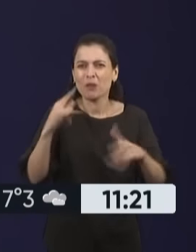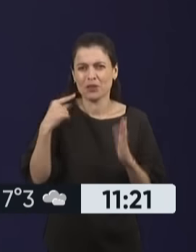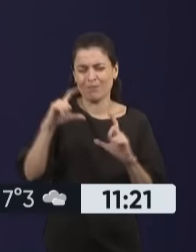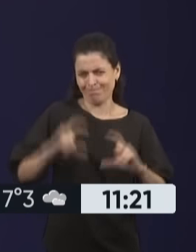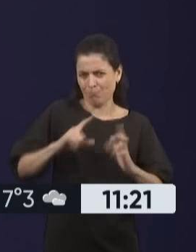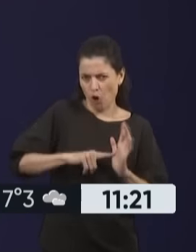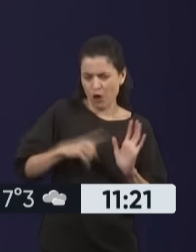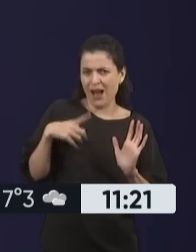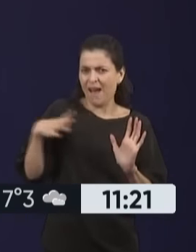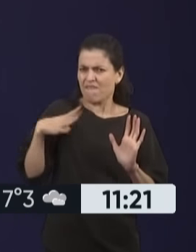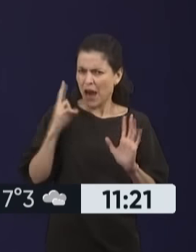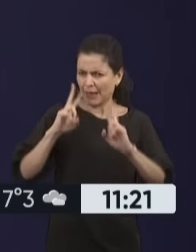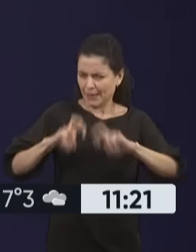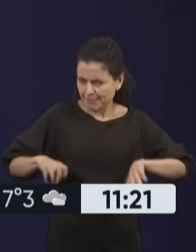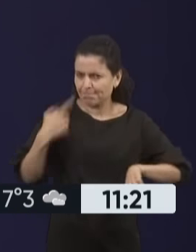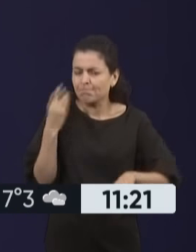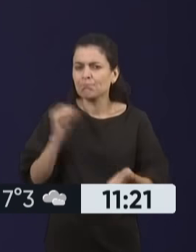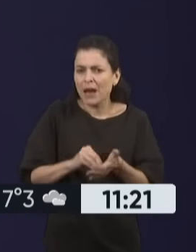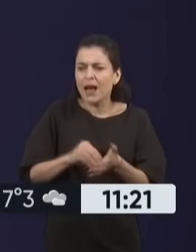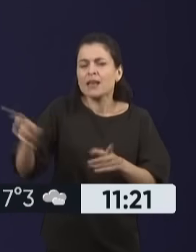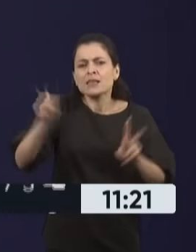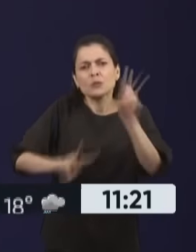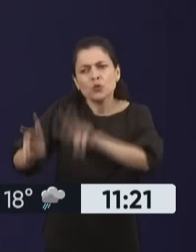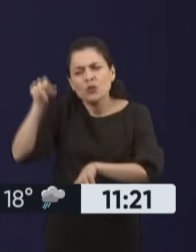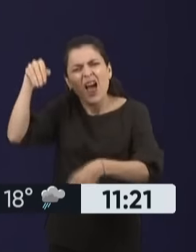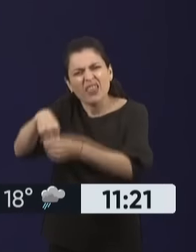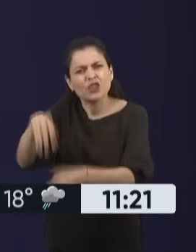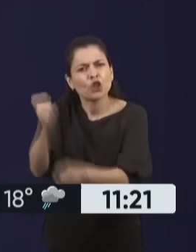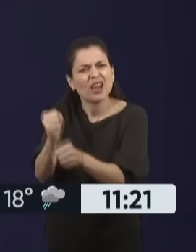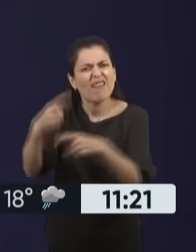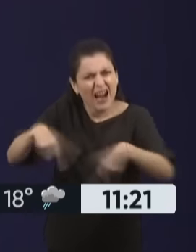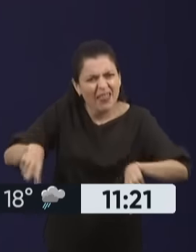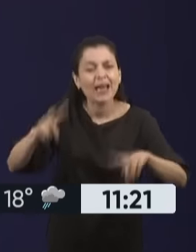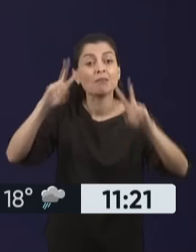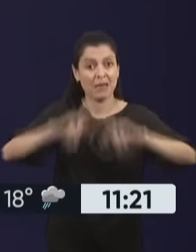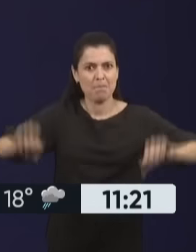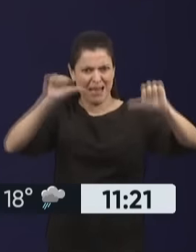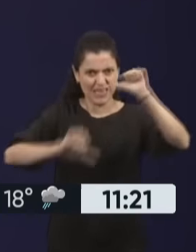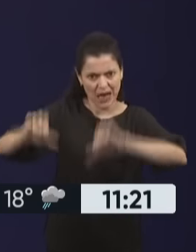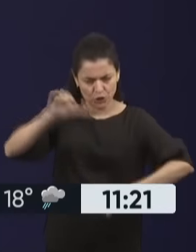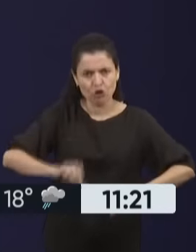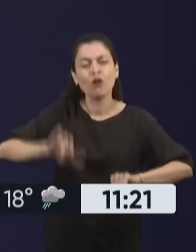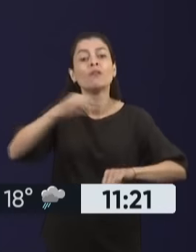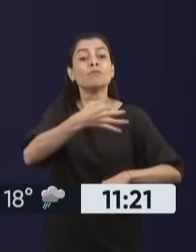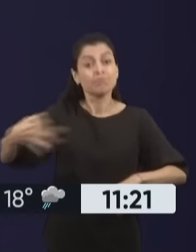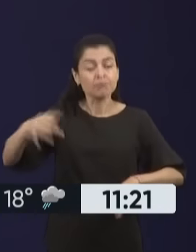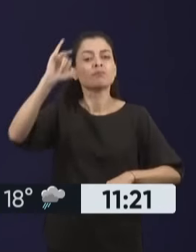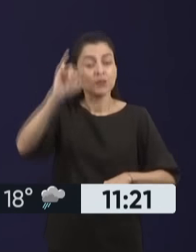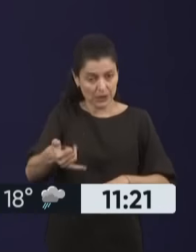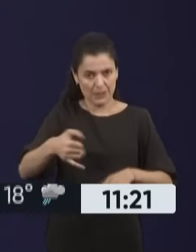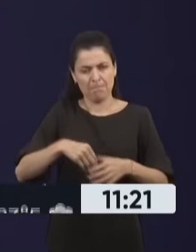las actividades que había eran de estricto carácter científico y entiendo que fue efectivamente lo que ocurrió